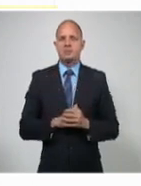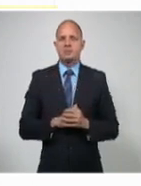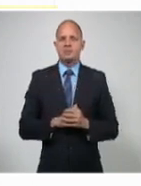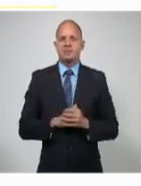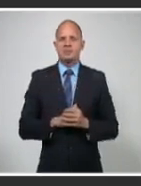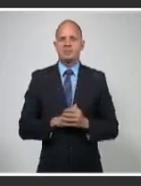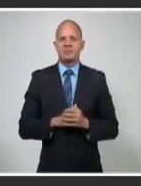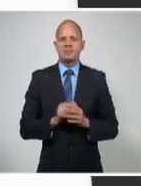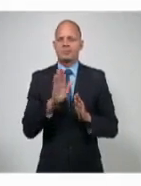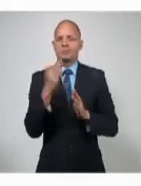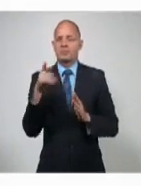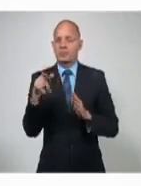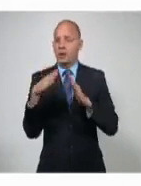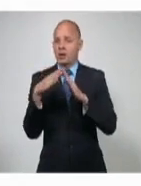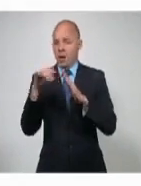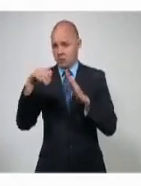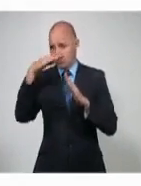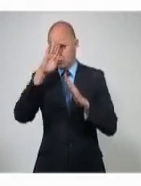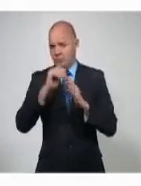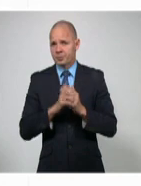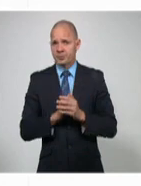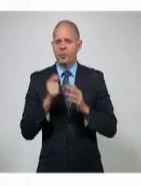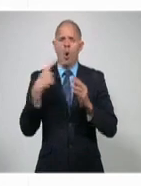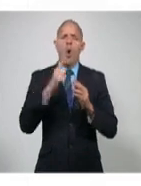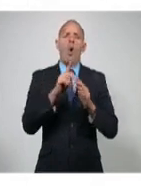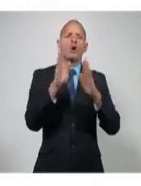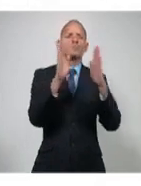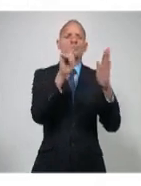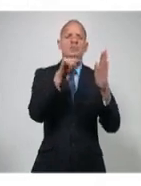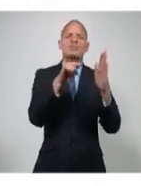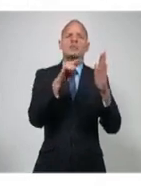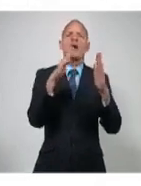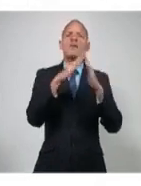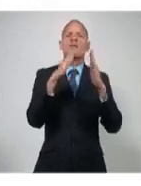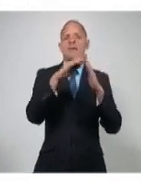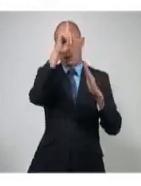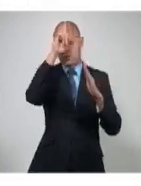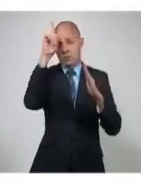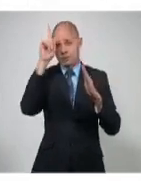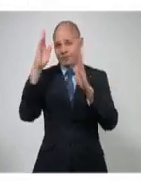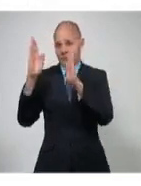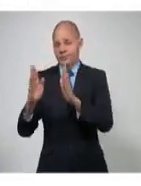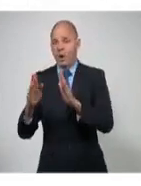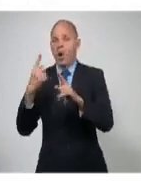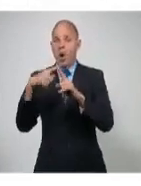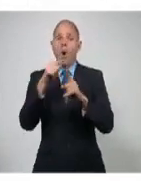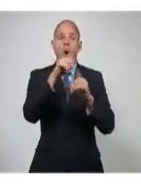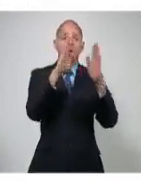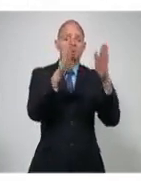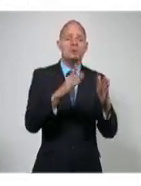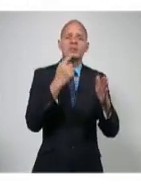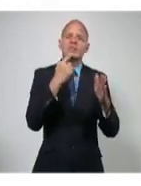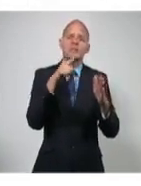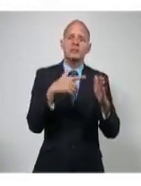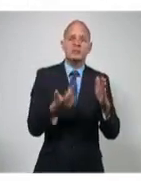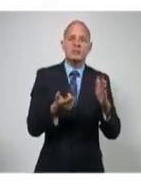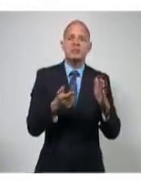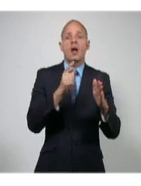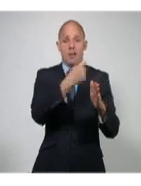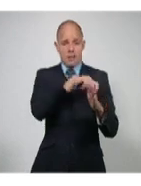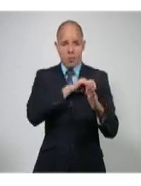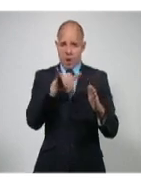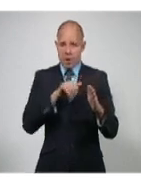de Cuba. Fíjense, tengo más ejemplos. NA de Madrid, España. NA de Ibiza, España. Parece que está de moda. NA por España.